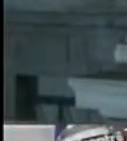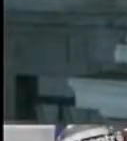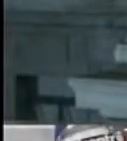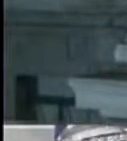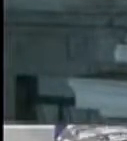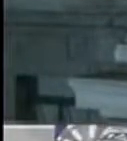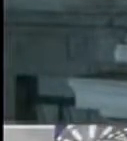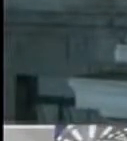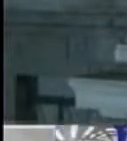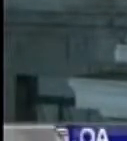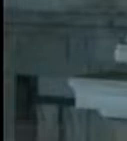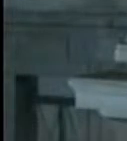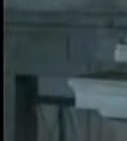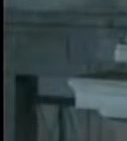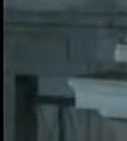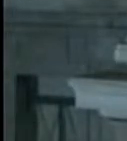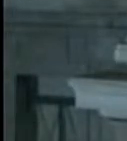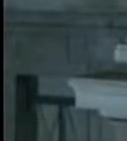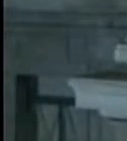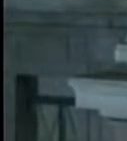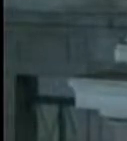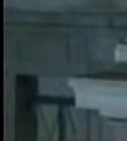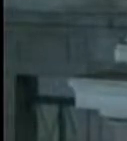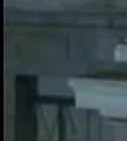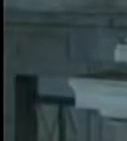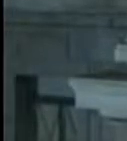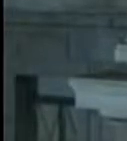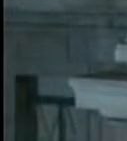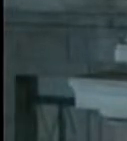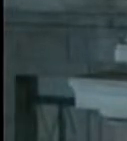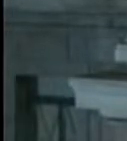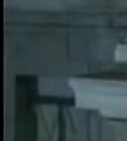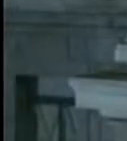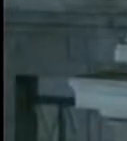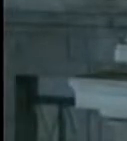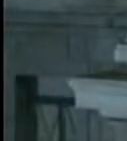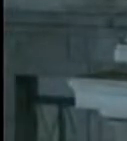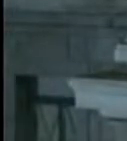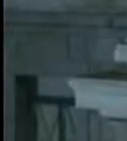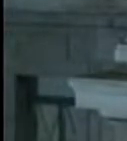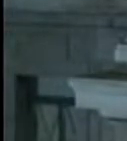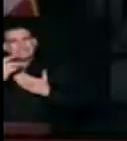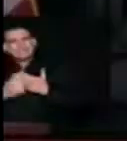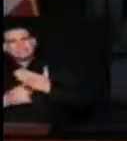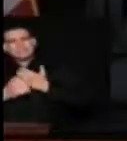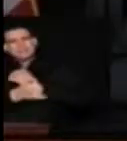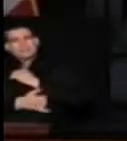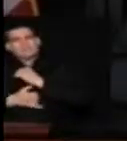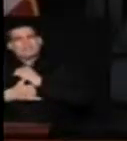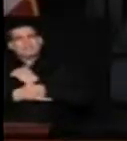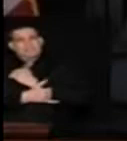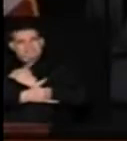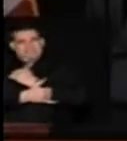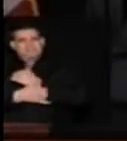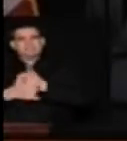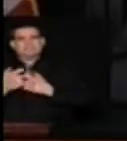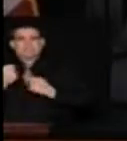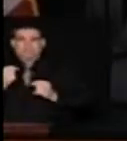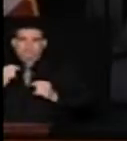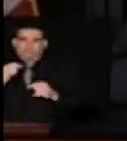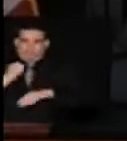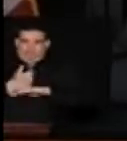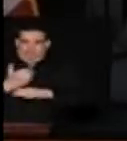más apremiantes heredado por pasadas administraciones en vías de reconstruir el país. Las expresiones del